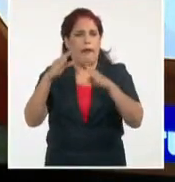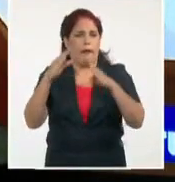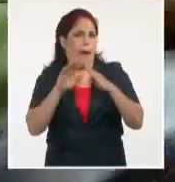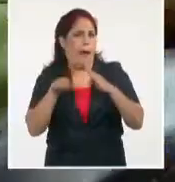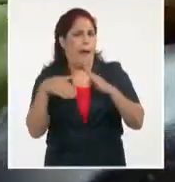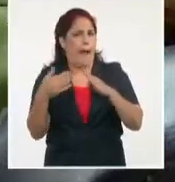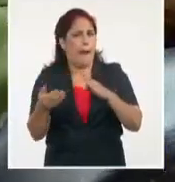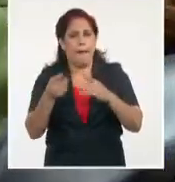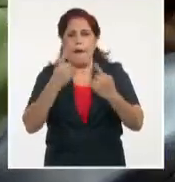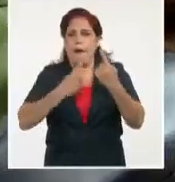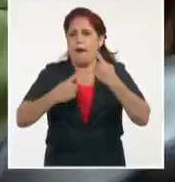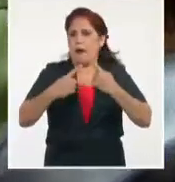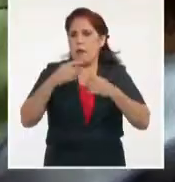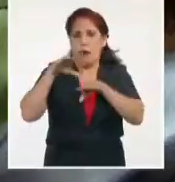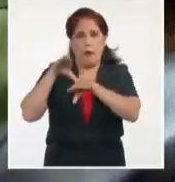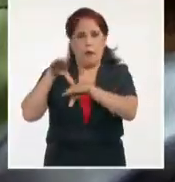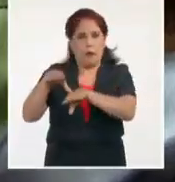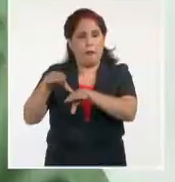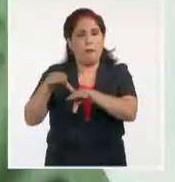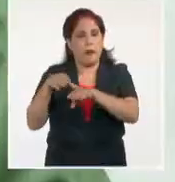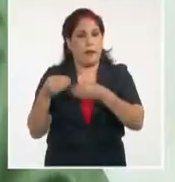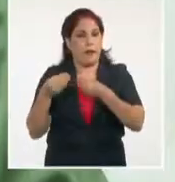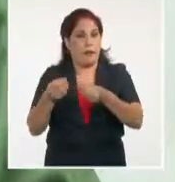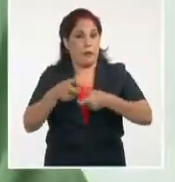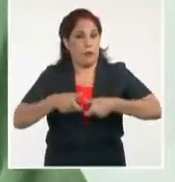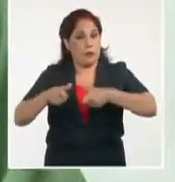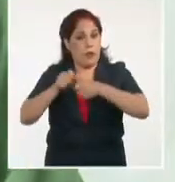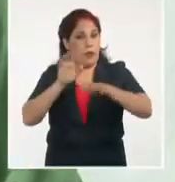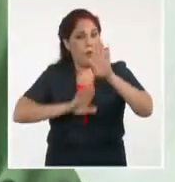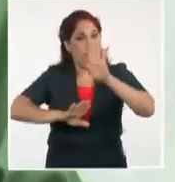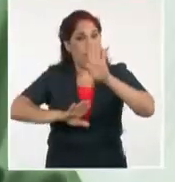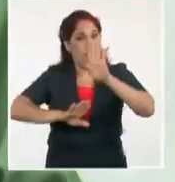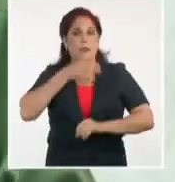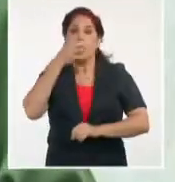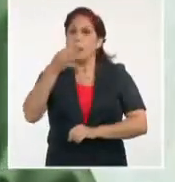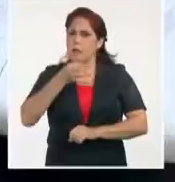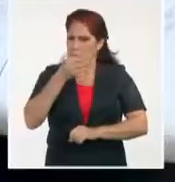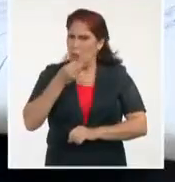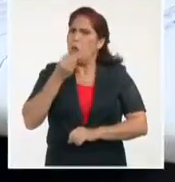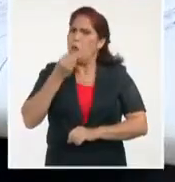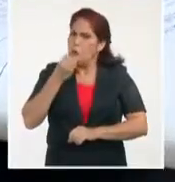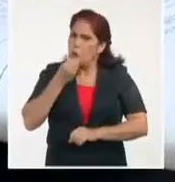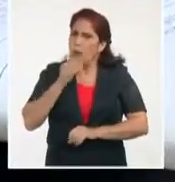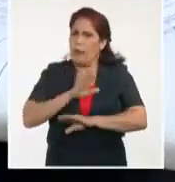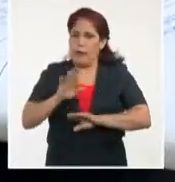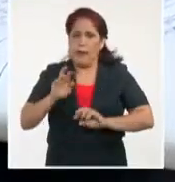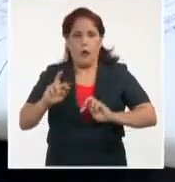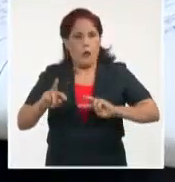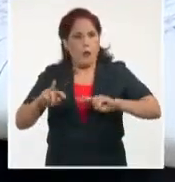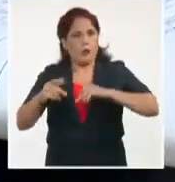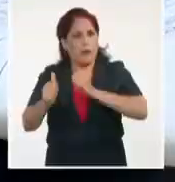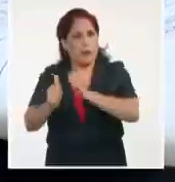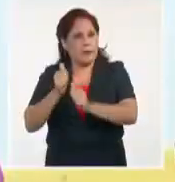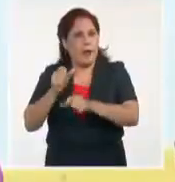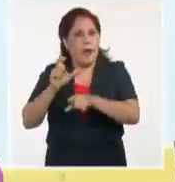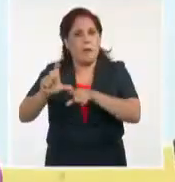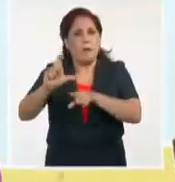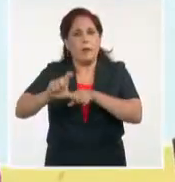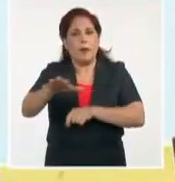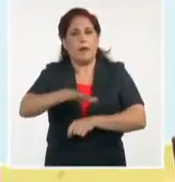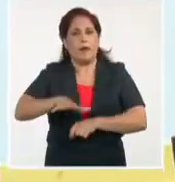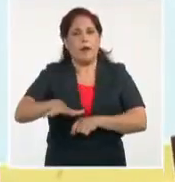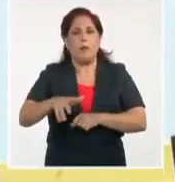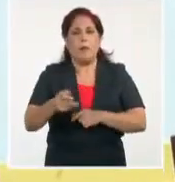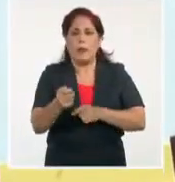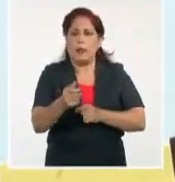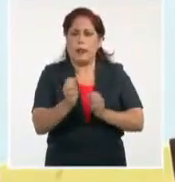albergues temporales fue dispuesto por el Consejo de Defensa Provincial. Terminó reemprender la producción en el molino de trigo y la fábrica